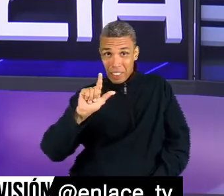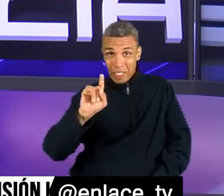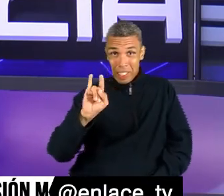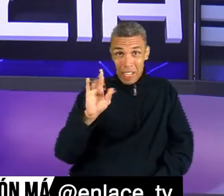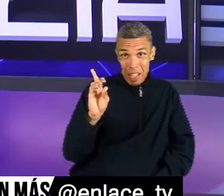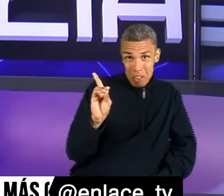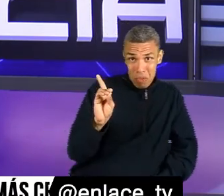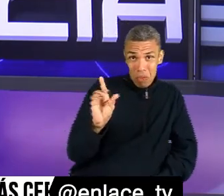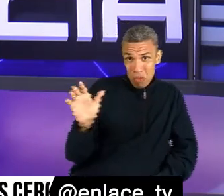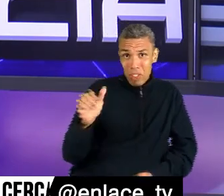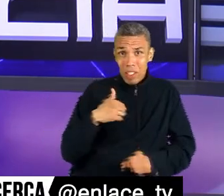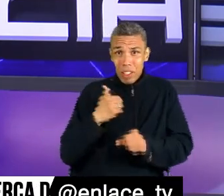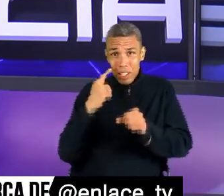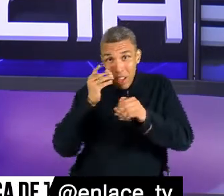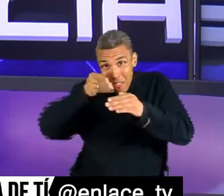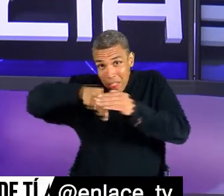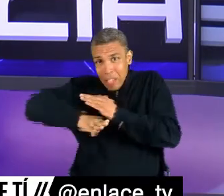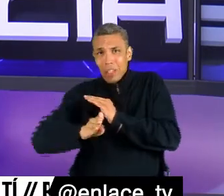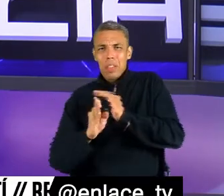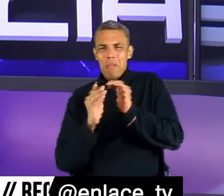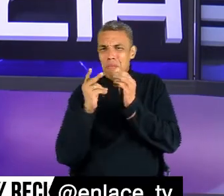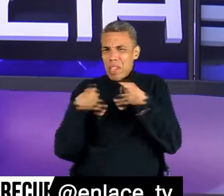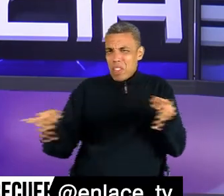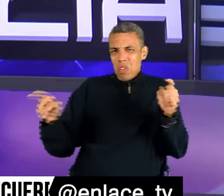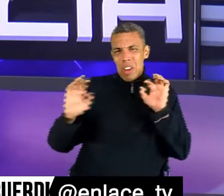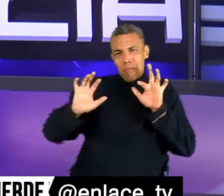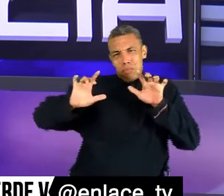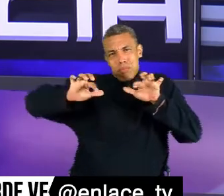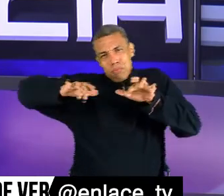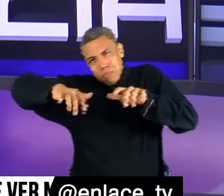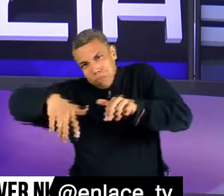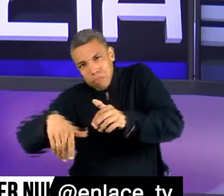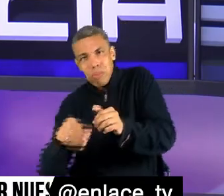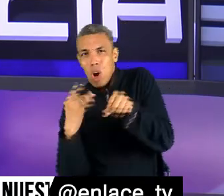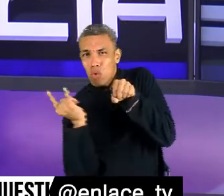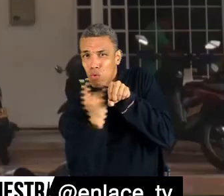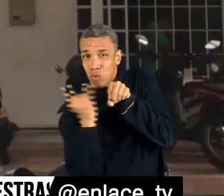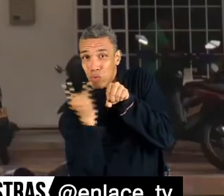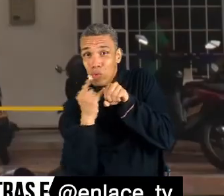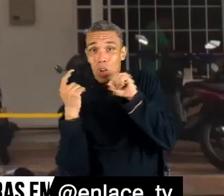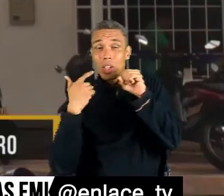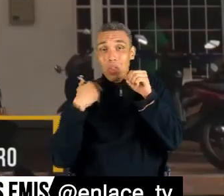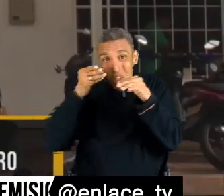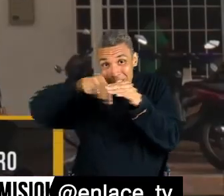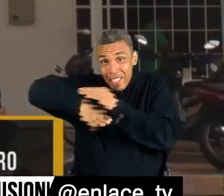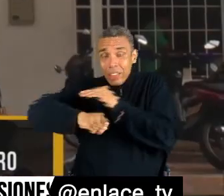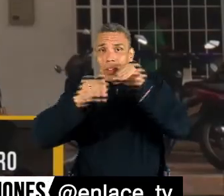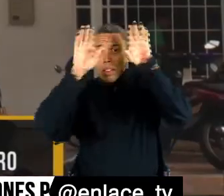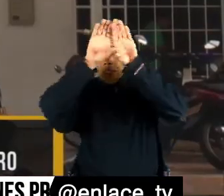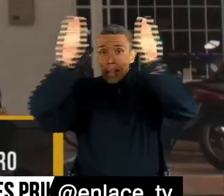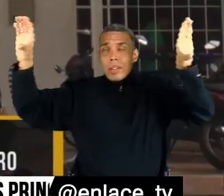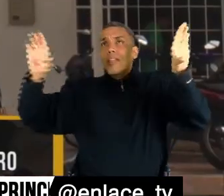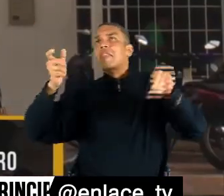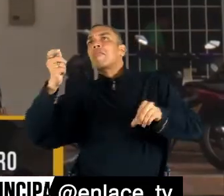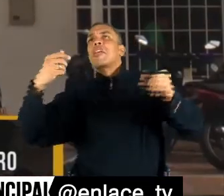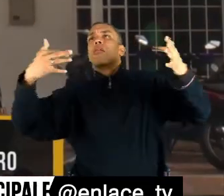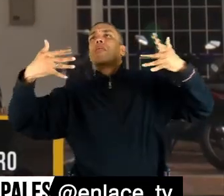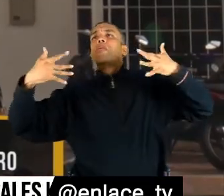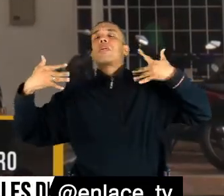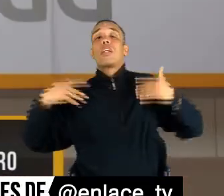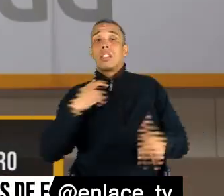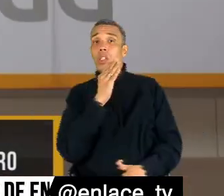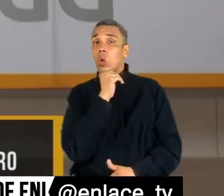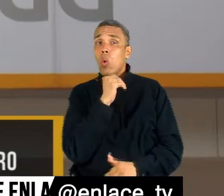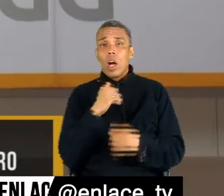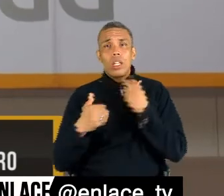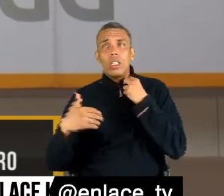las altas temperaturas se atienden a los usuarios de esta empresa prestadora. Ante las quejas de usuarios de la EPS Café Salud Antigua